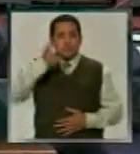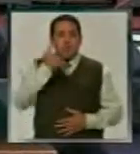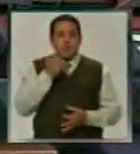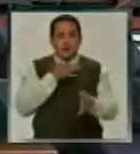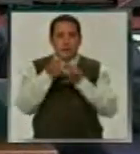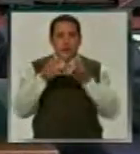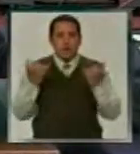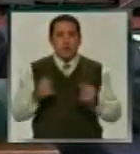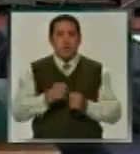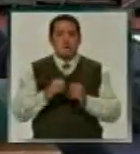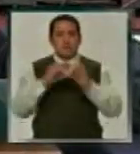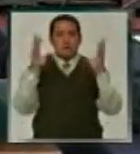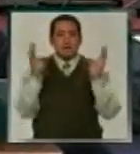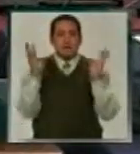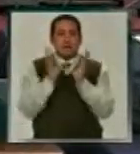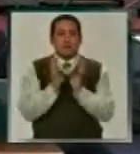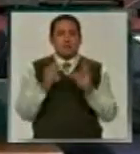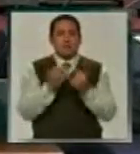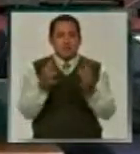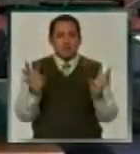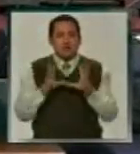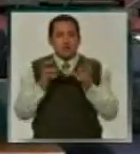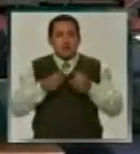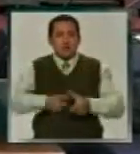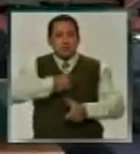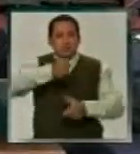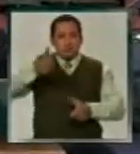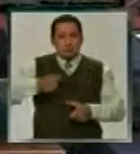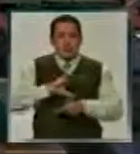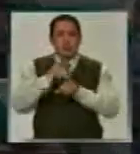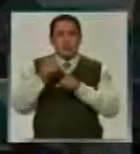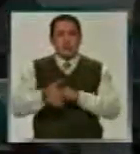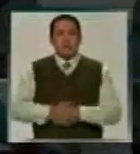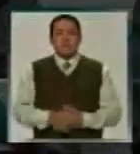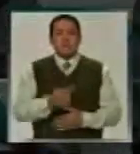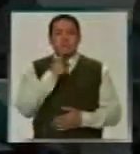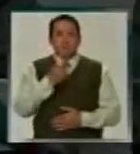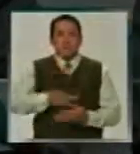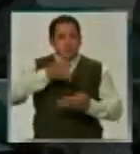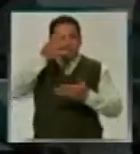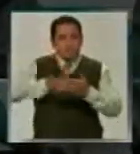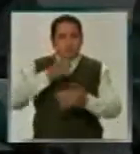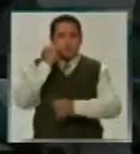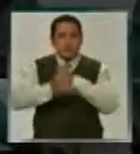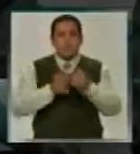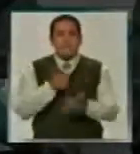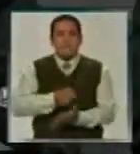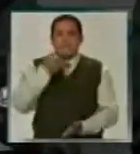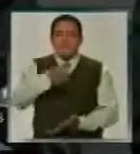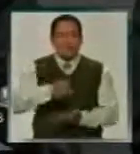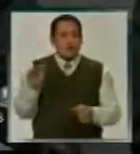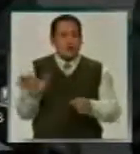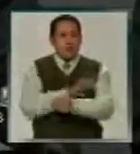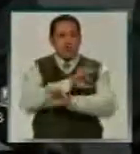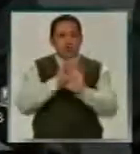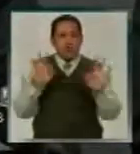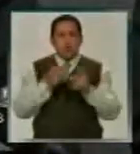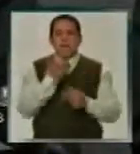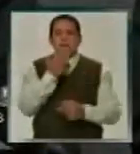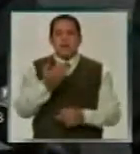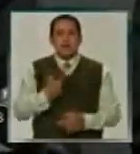Valdés, durante la reunión con alcaldes y dirigentes de Cajamarca. Es un peritaje que va a ser pagado íntegramente por el